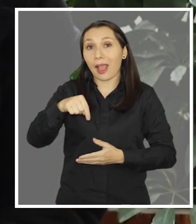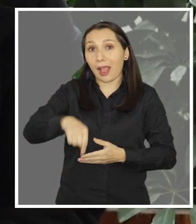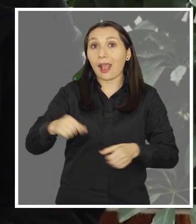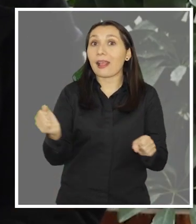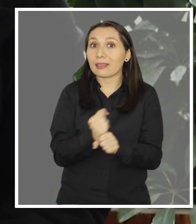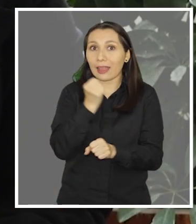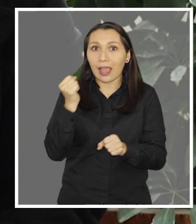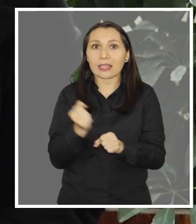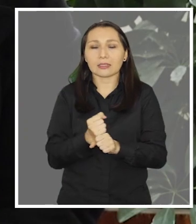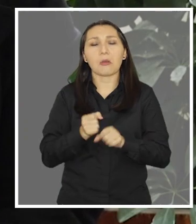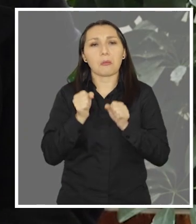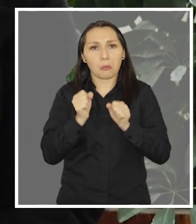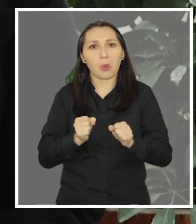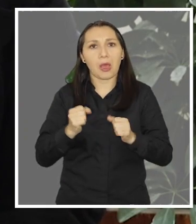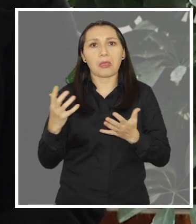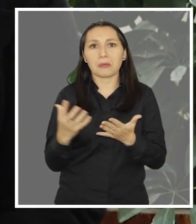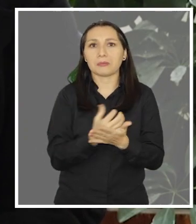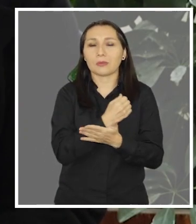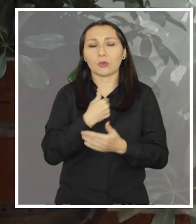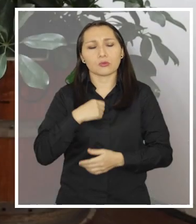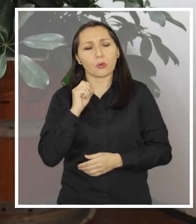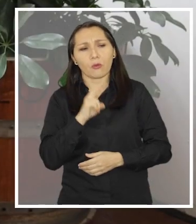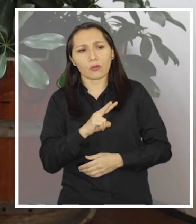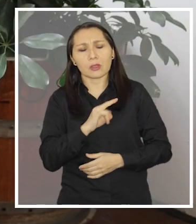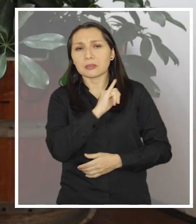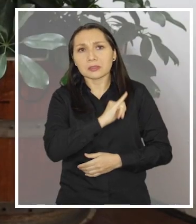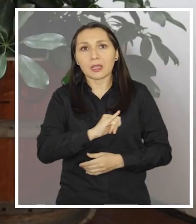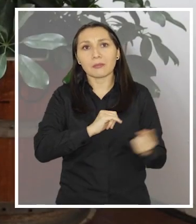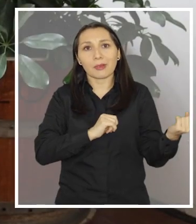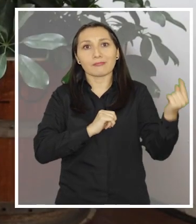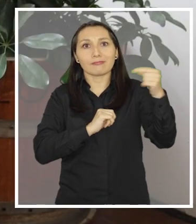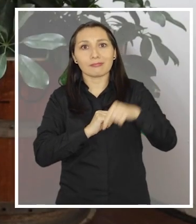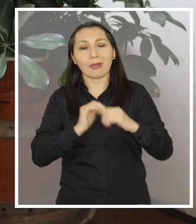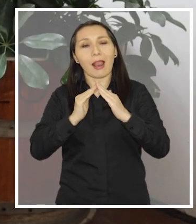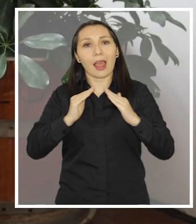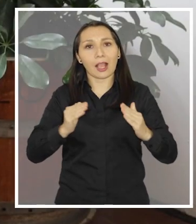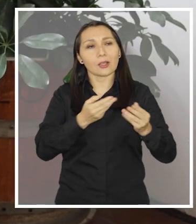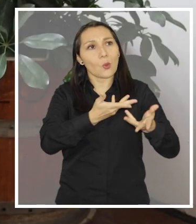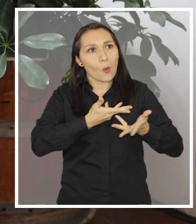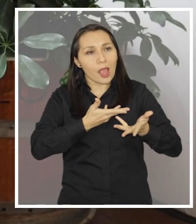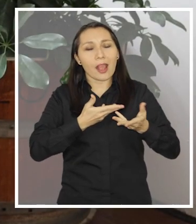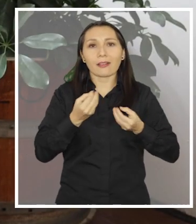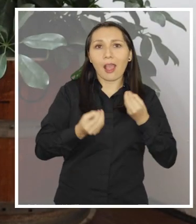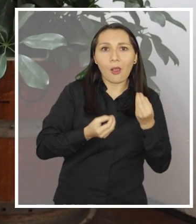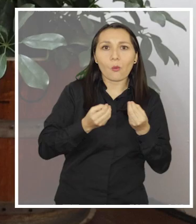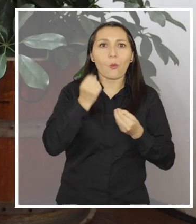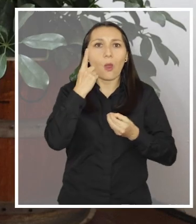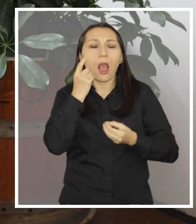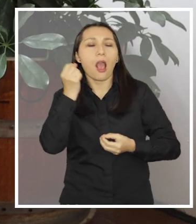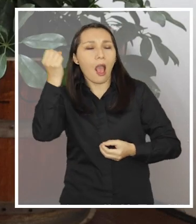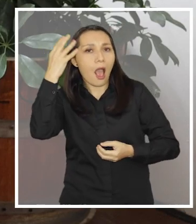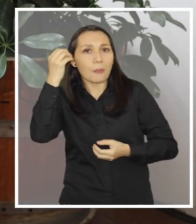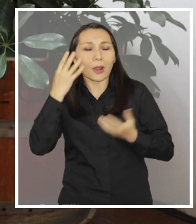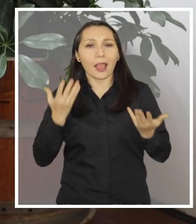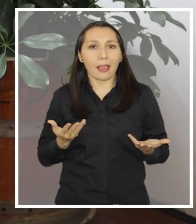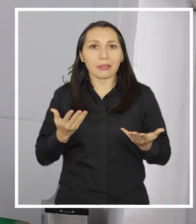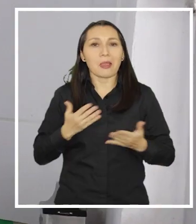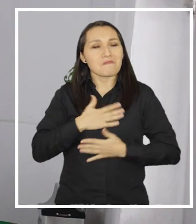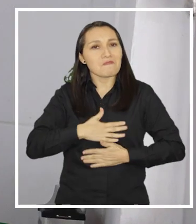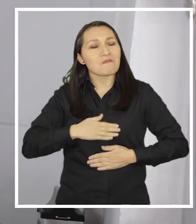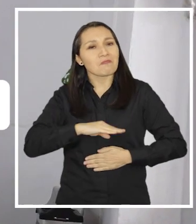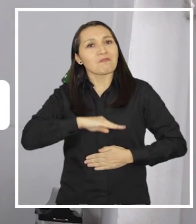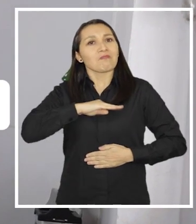y acá en este taller lo hizo posible. Y yo lo veía que cada vez que llegaba a nuestro hogar y nos contaba lo que él había aprendido,